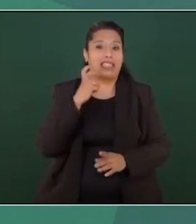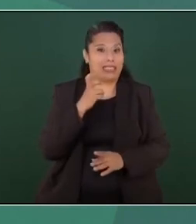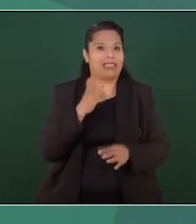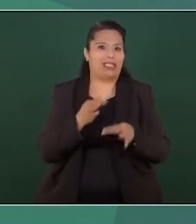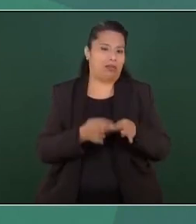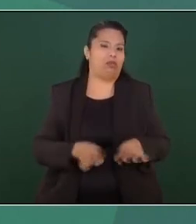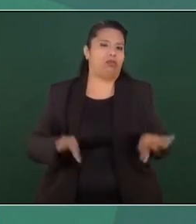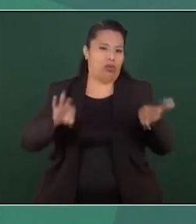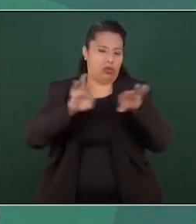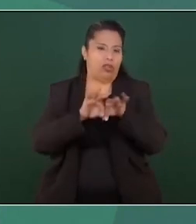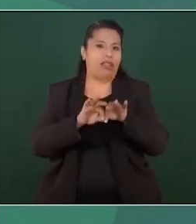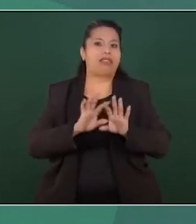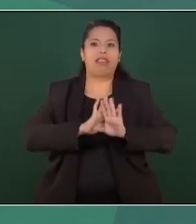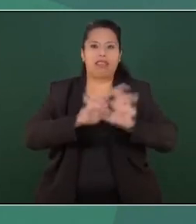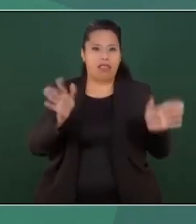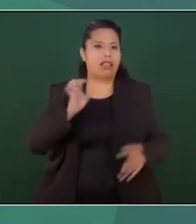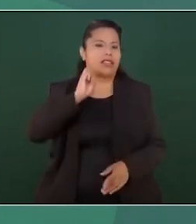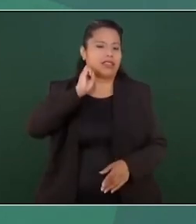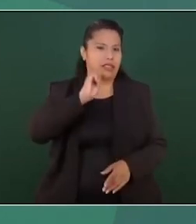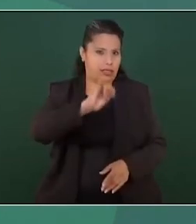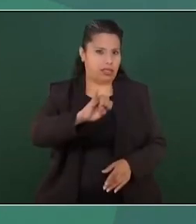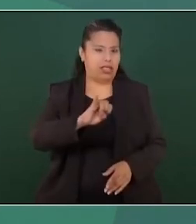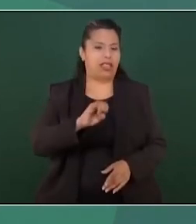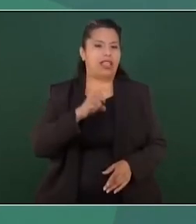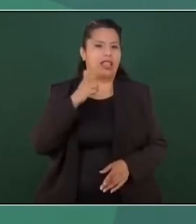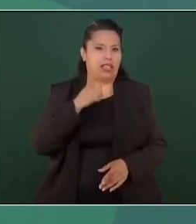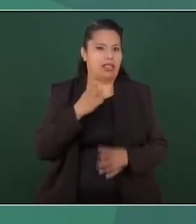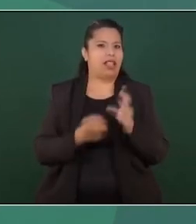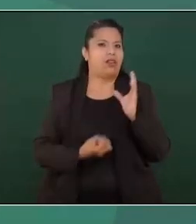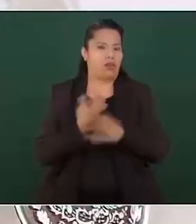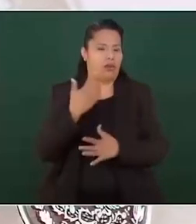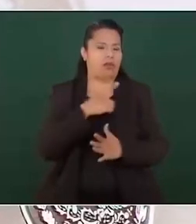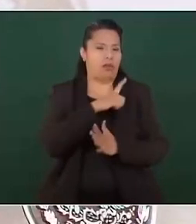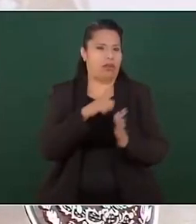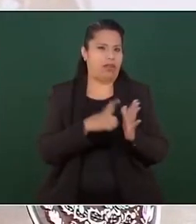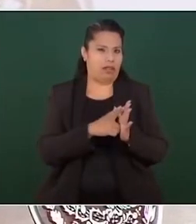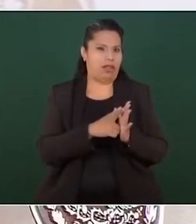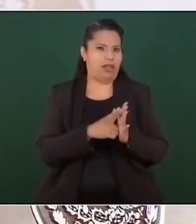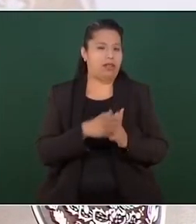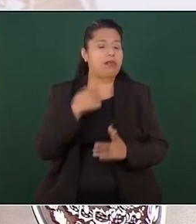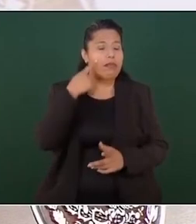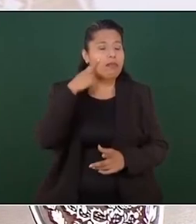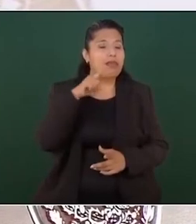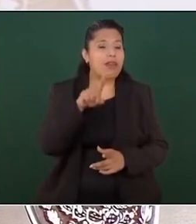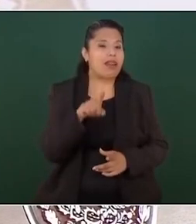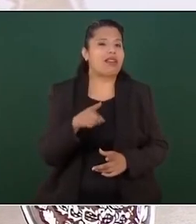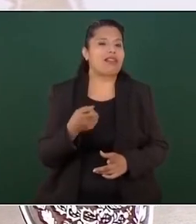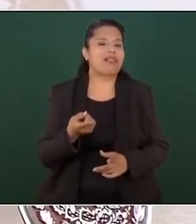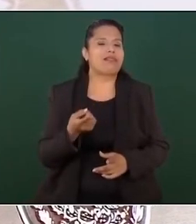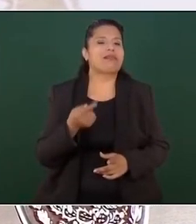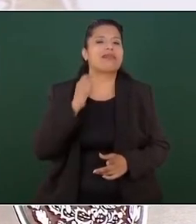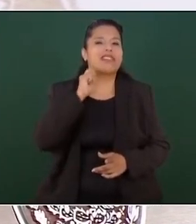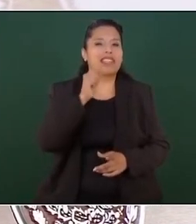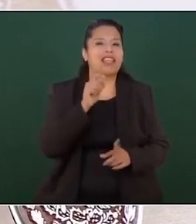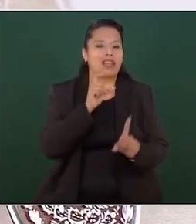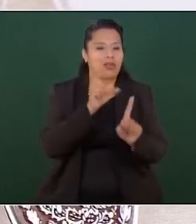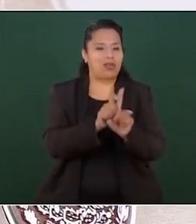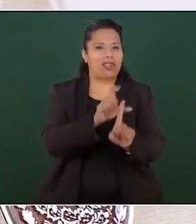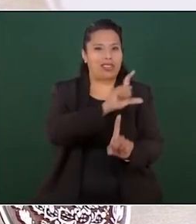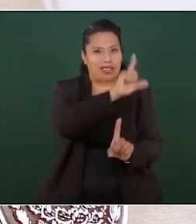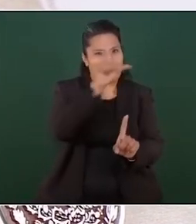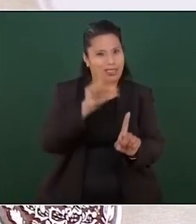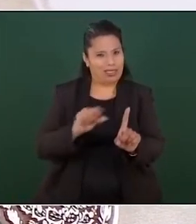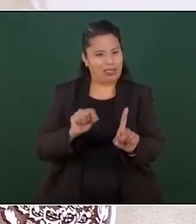el que se aprobó la ley para que la Guardia